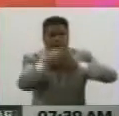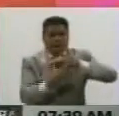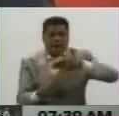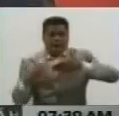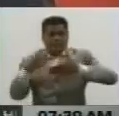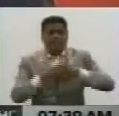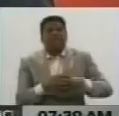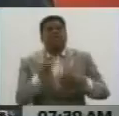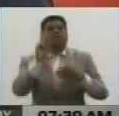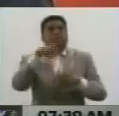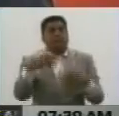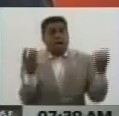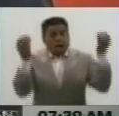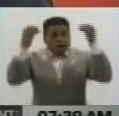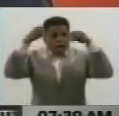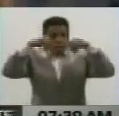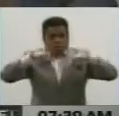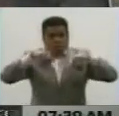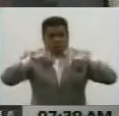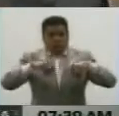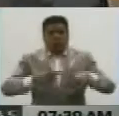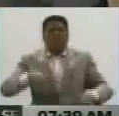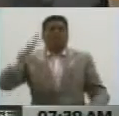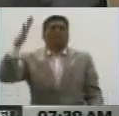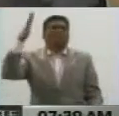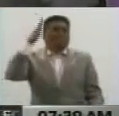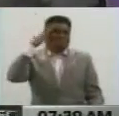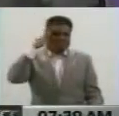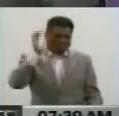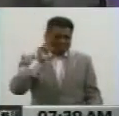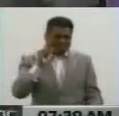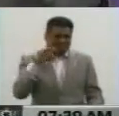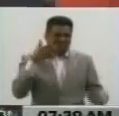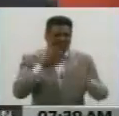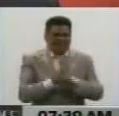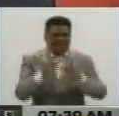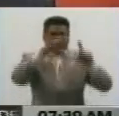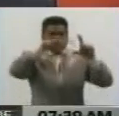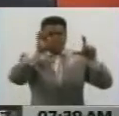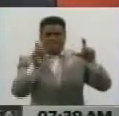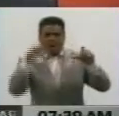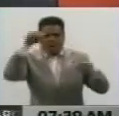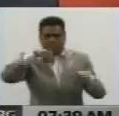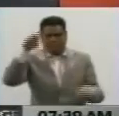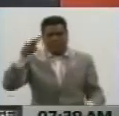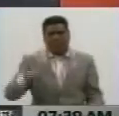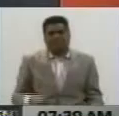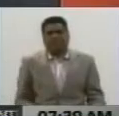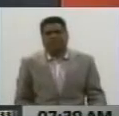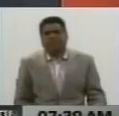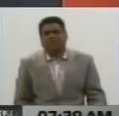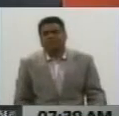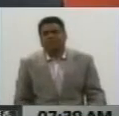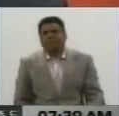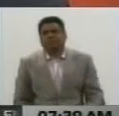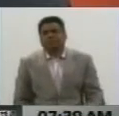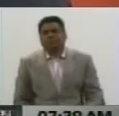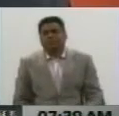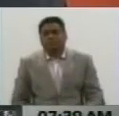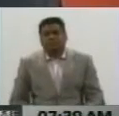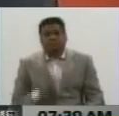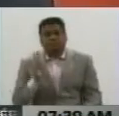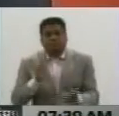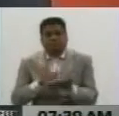ya acuerdos, porque quizás saben lo que se encuentra allí en el arco minero, que han encontrado en Venezuela. Mira, la participación nacional